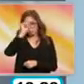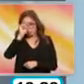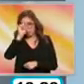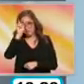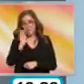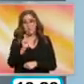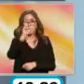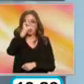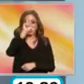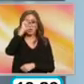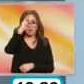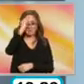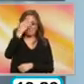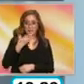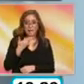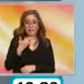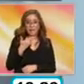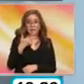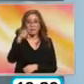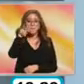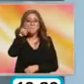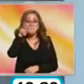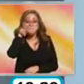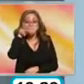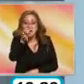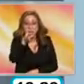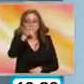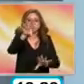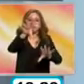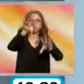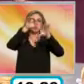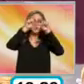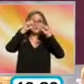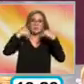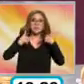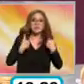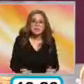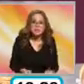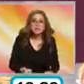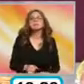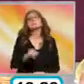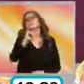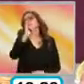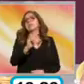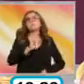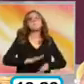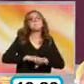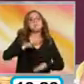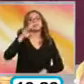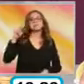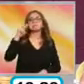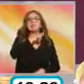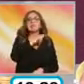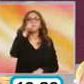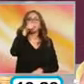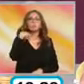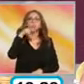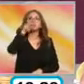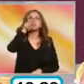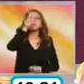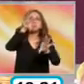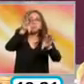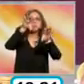más que 1000 palabras, Sí. pues no es una exageración. Procesamos las imágenes 60,000 veces más rápido que los textos, por